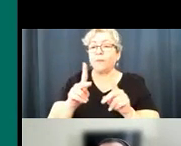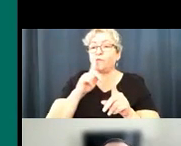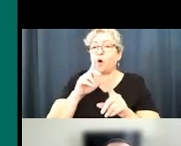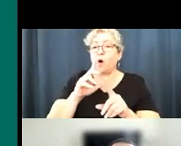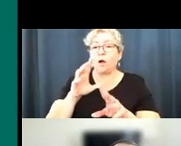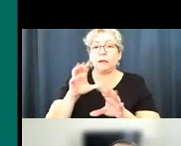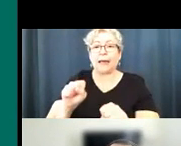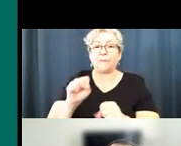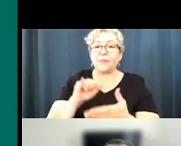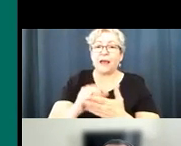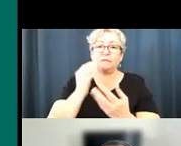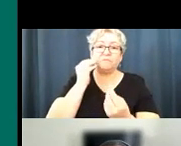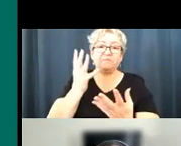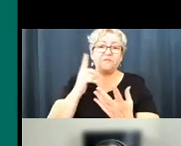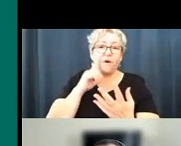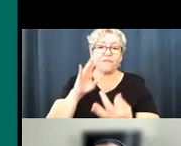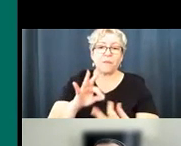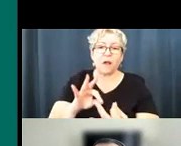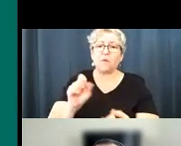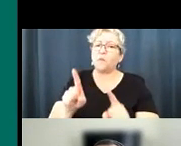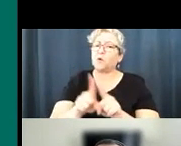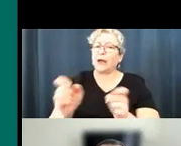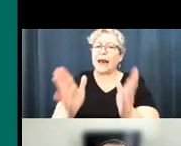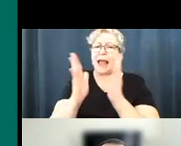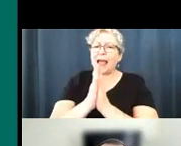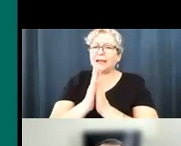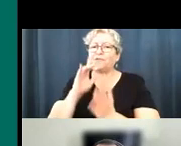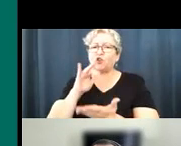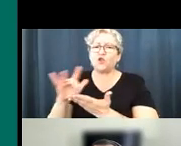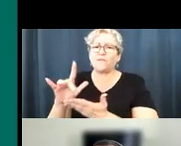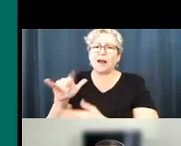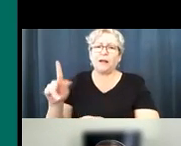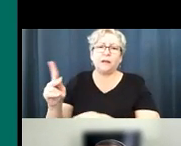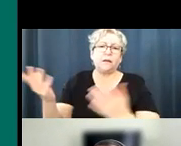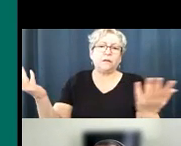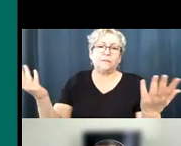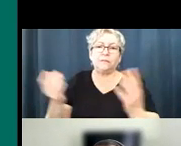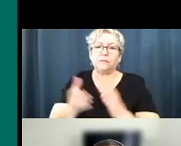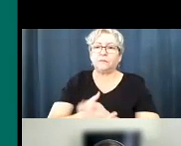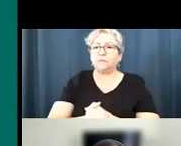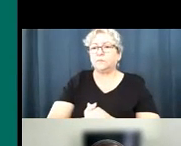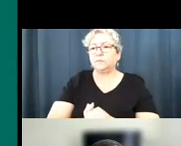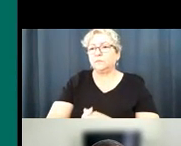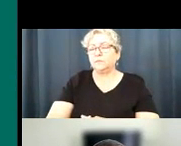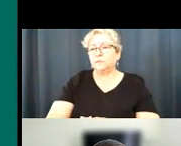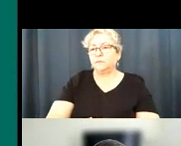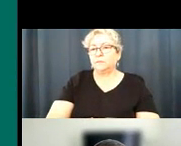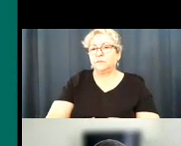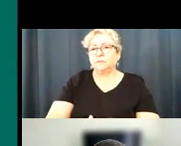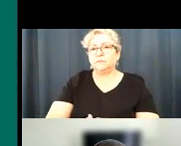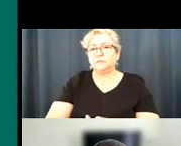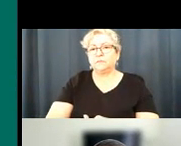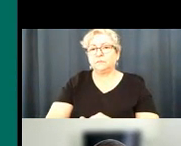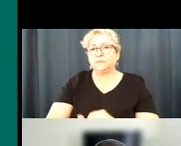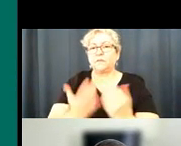que están llamando, si usted tiene una manera de recopilar el insumo, pero también usted puede preguntar sobre un enlace, o sea, con un enlace de